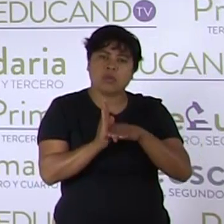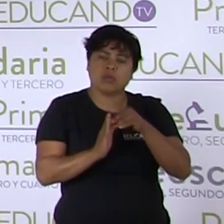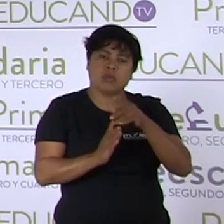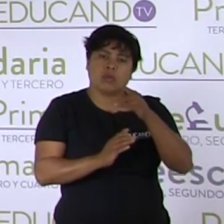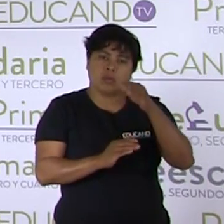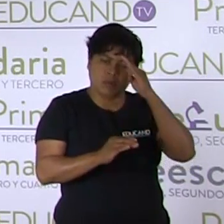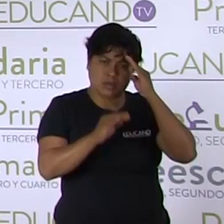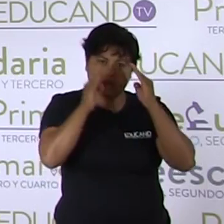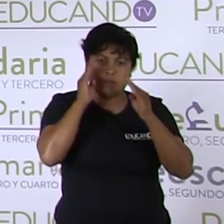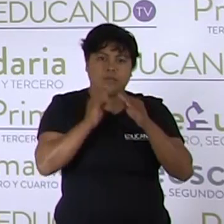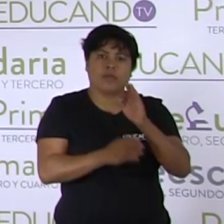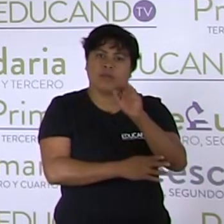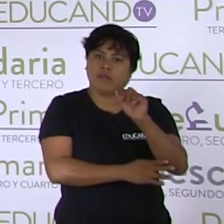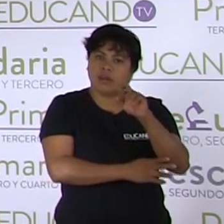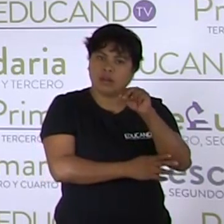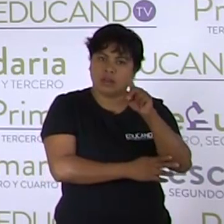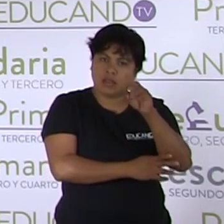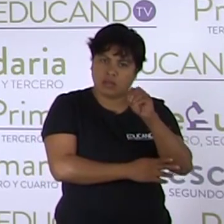Fernando Carreter.